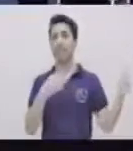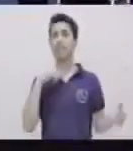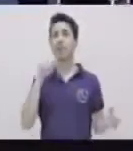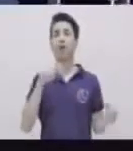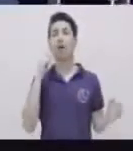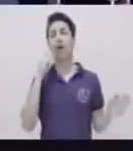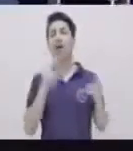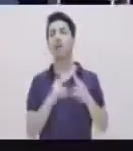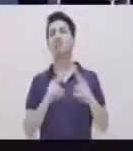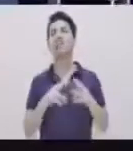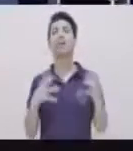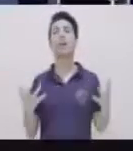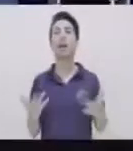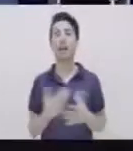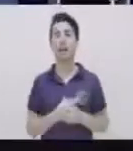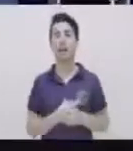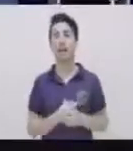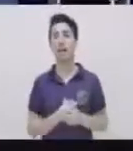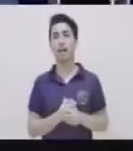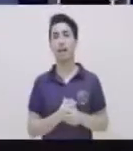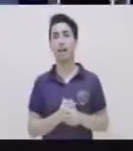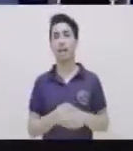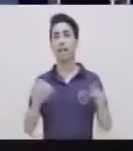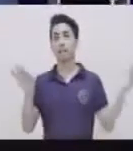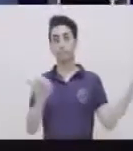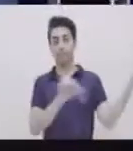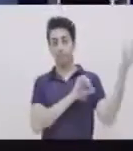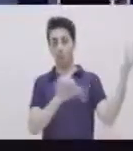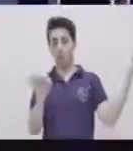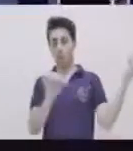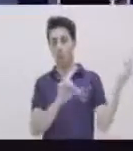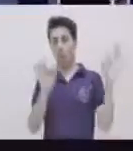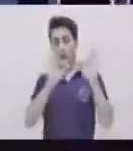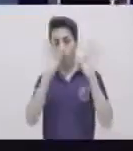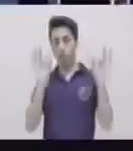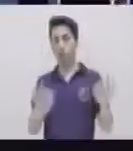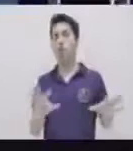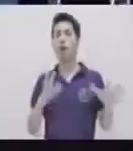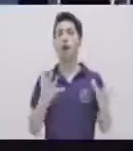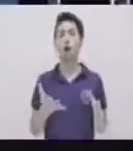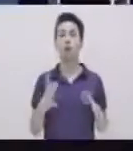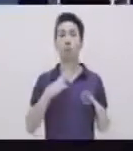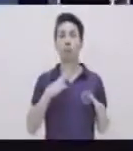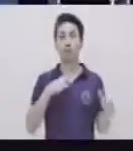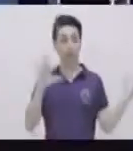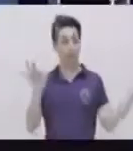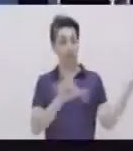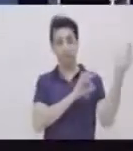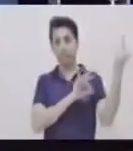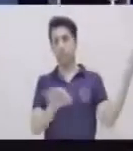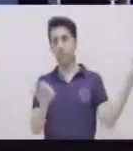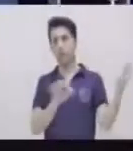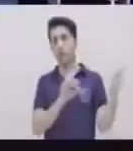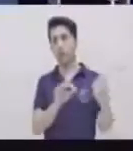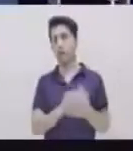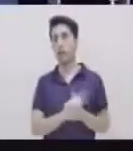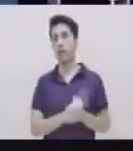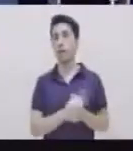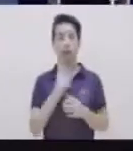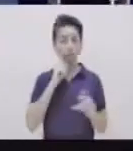y flecha. Pues este arco es algo parecido, es una varilla